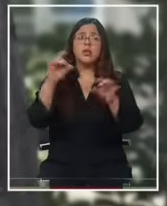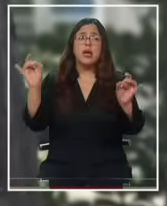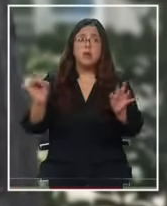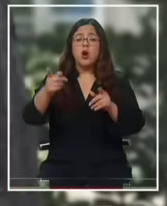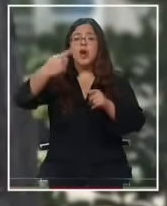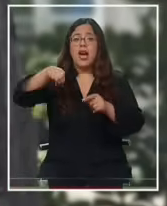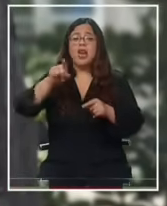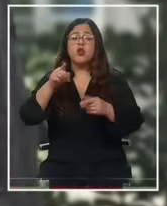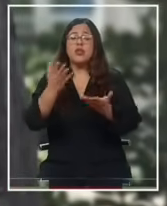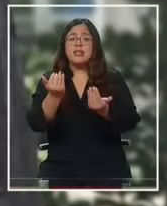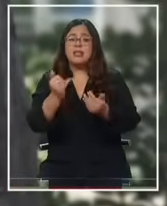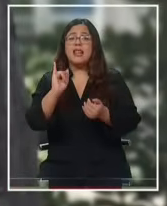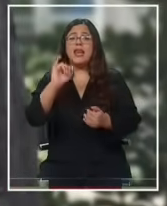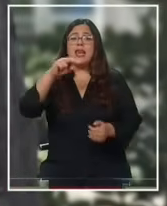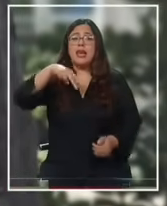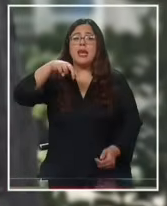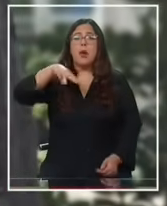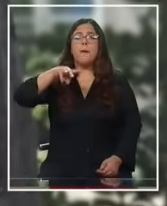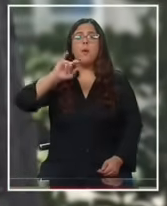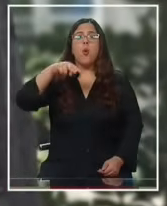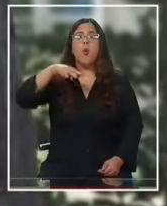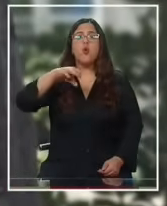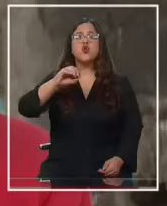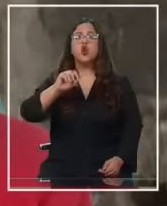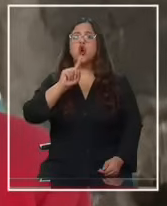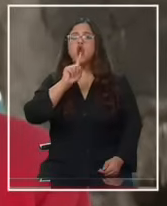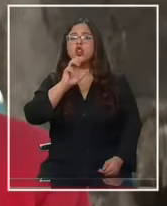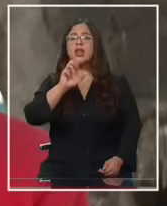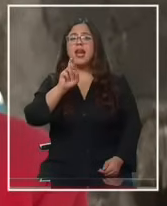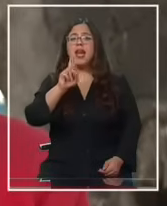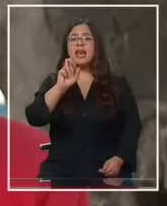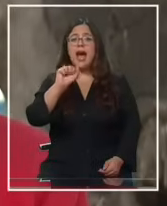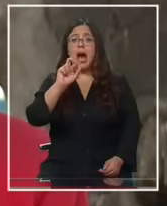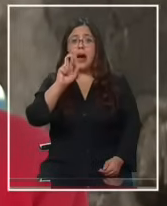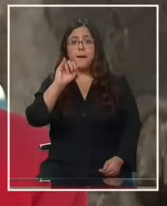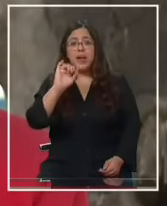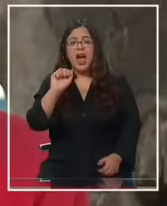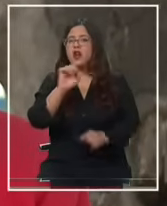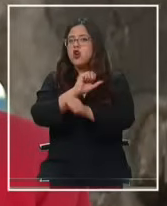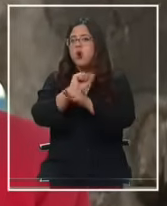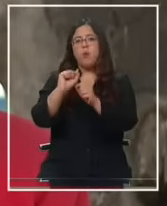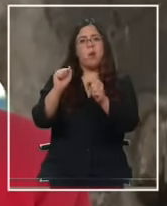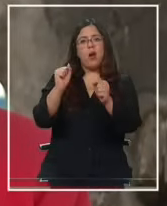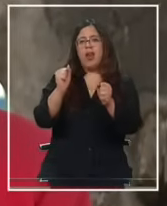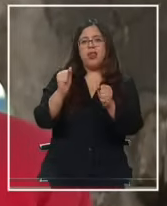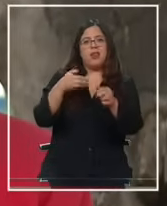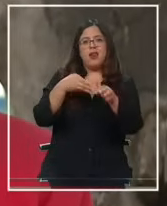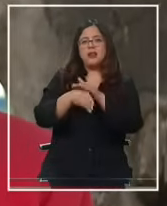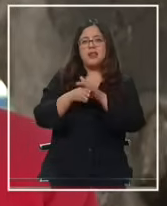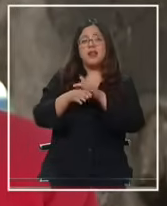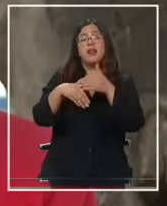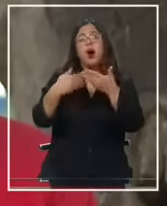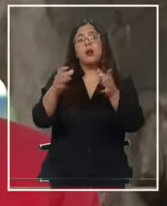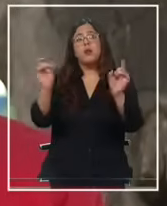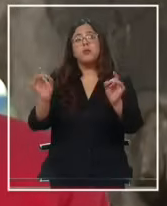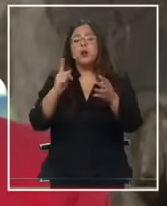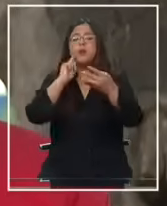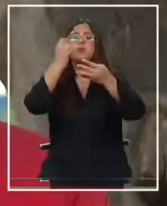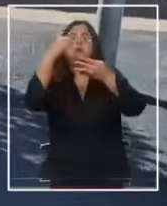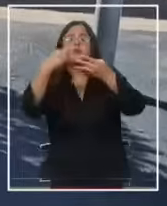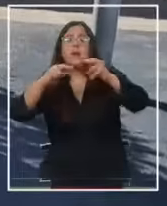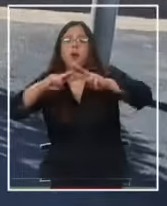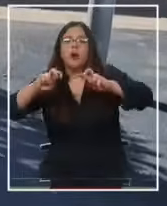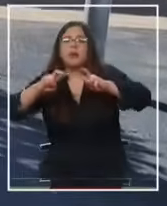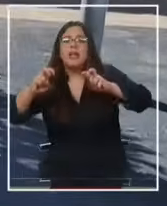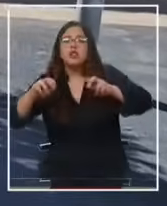indicadas con inmunoterapia no van a poder acceder a este tratamiento, a menos que eventualmente califiquen para un estudio